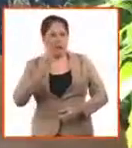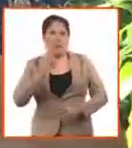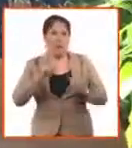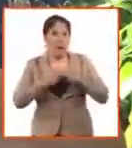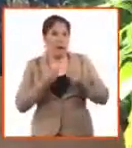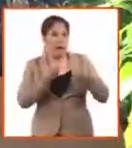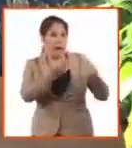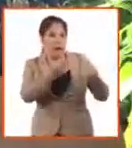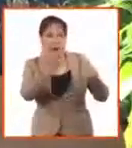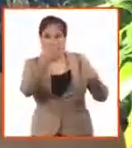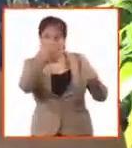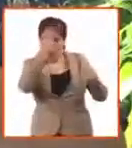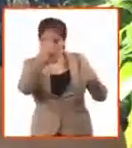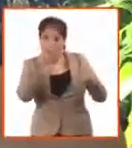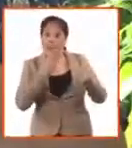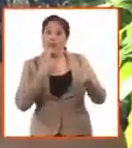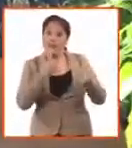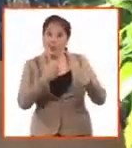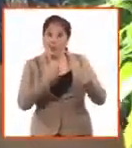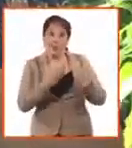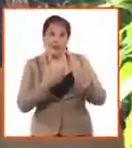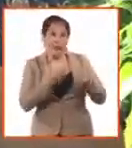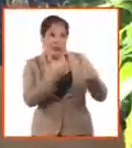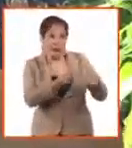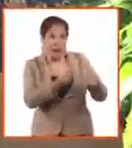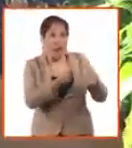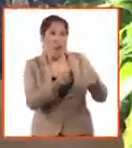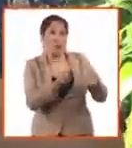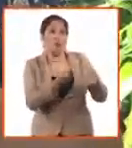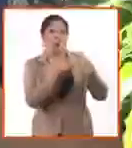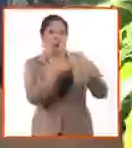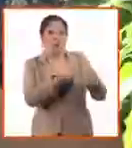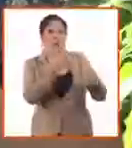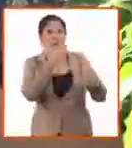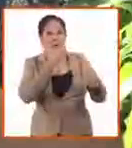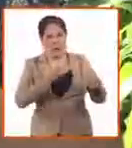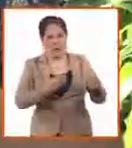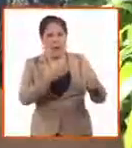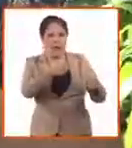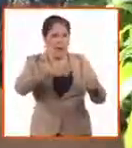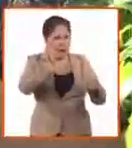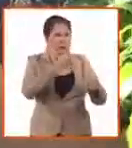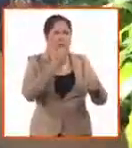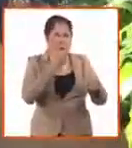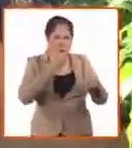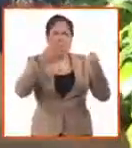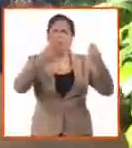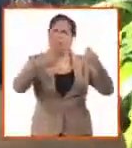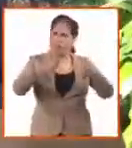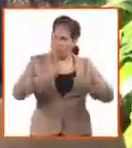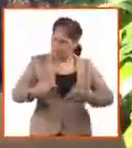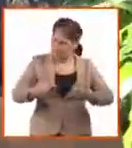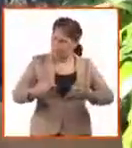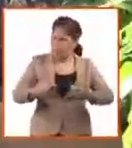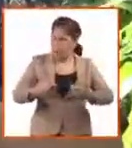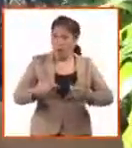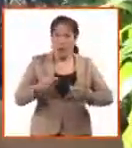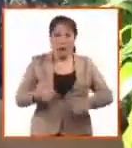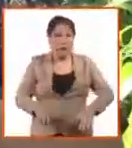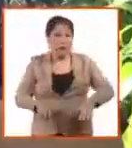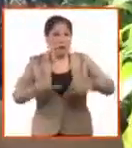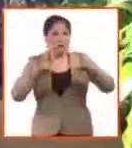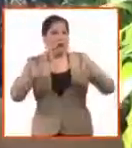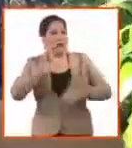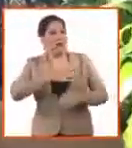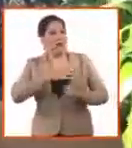mucha más digamos que cultura de decisión para que crezca en ese